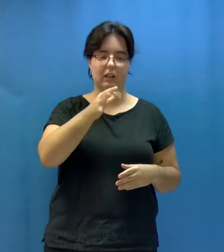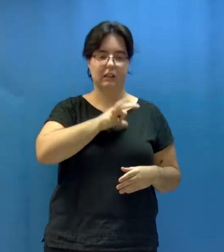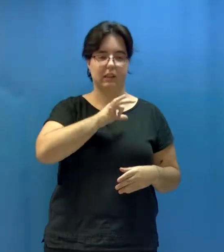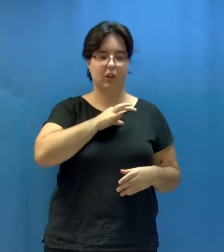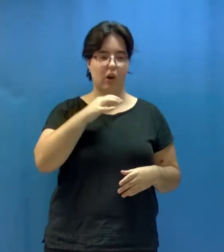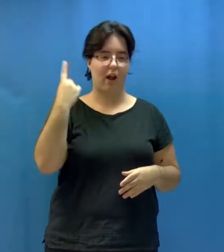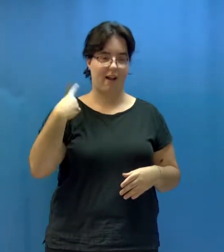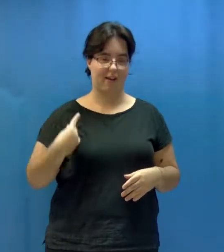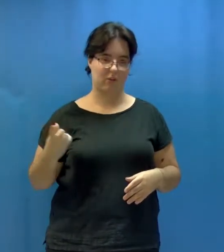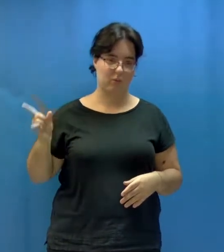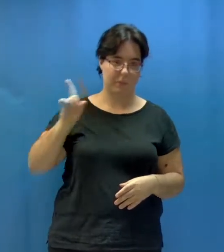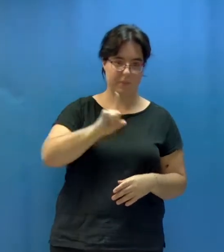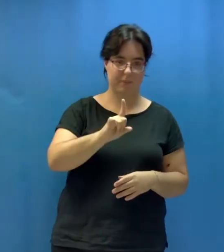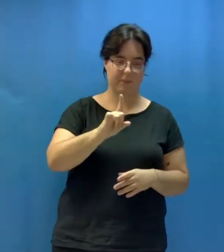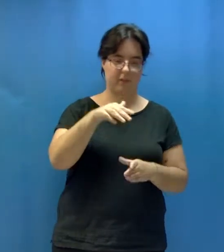explicación de voto.